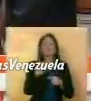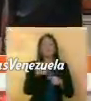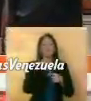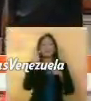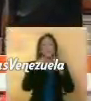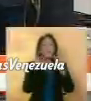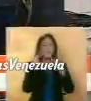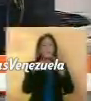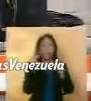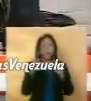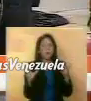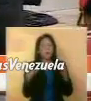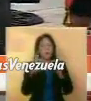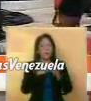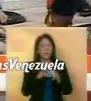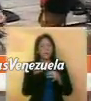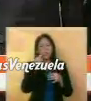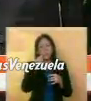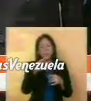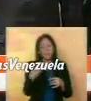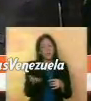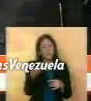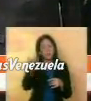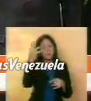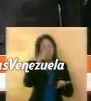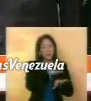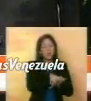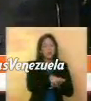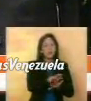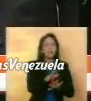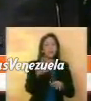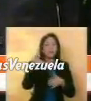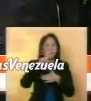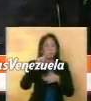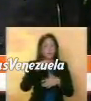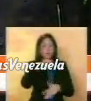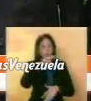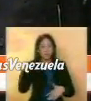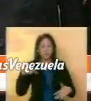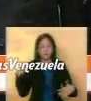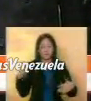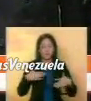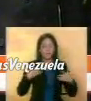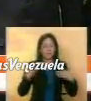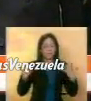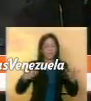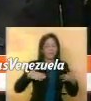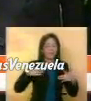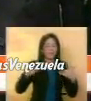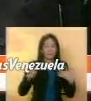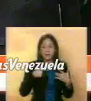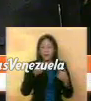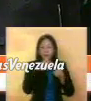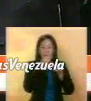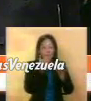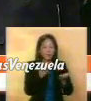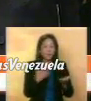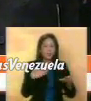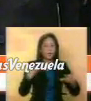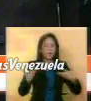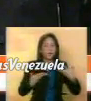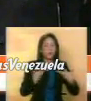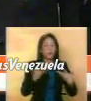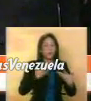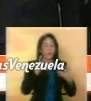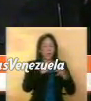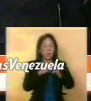al país la importancia de la integración latinoamericana. No puedo dejar de expresar mi alegría, mi contento de fortalecer